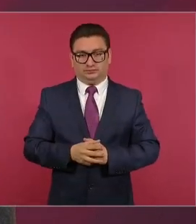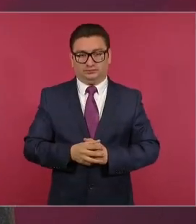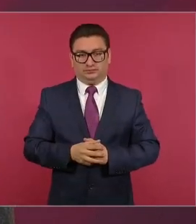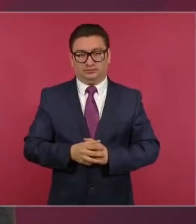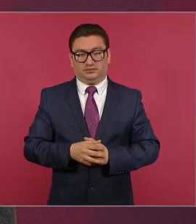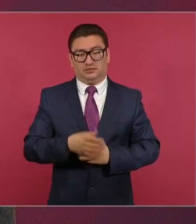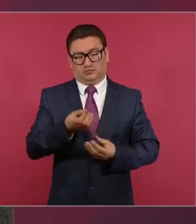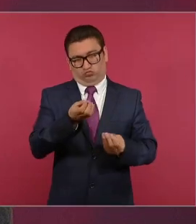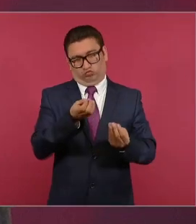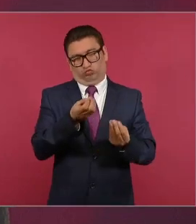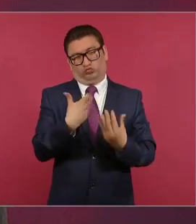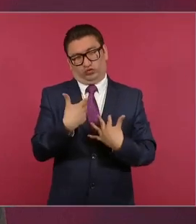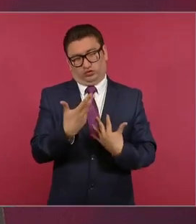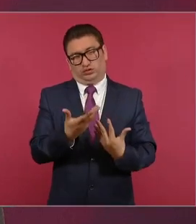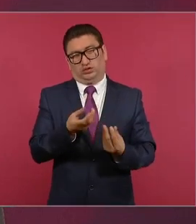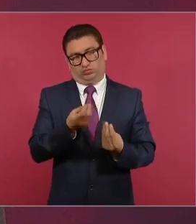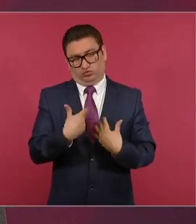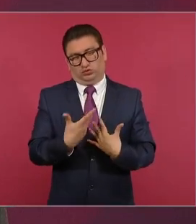Mándame.